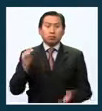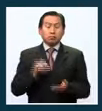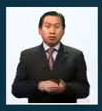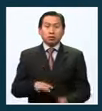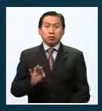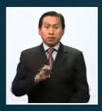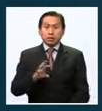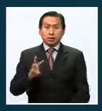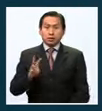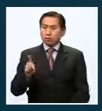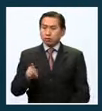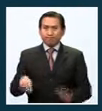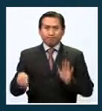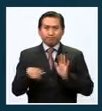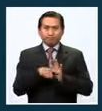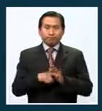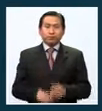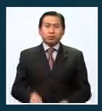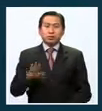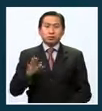35.962 descartados,